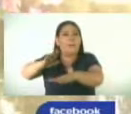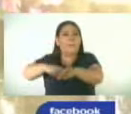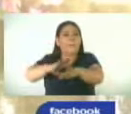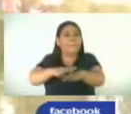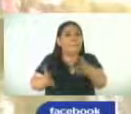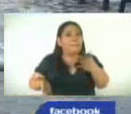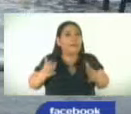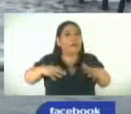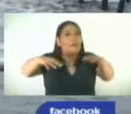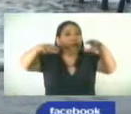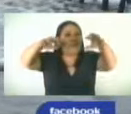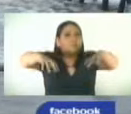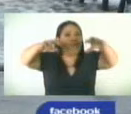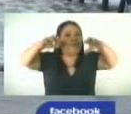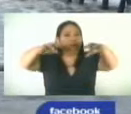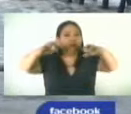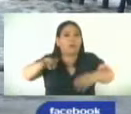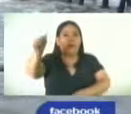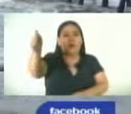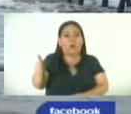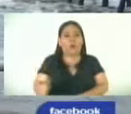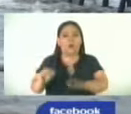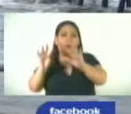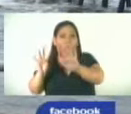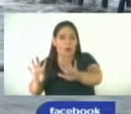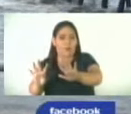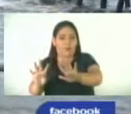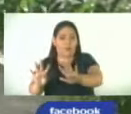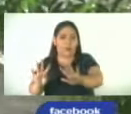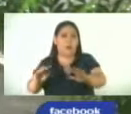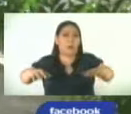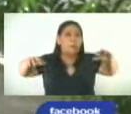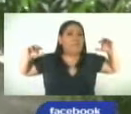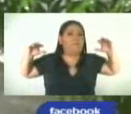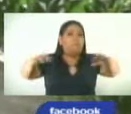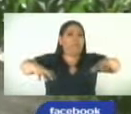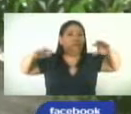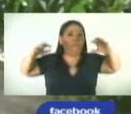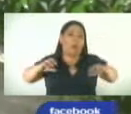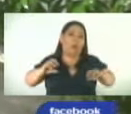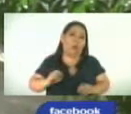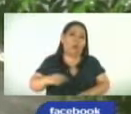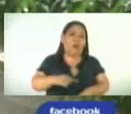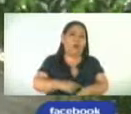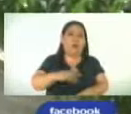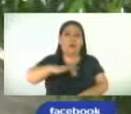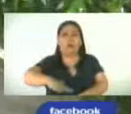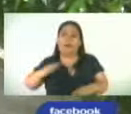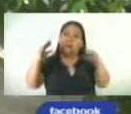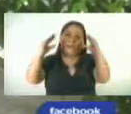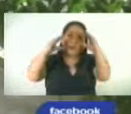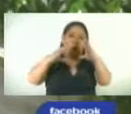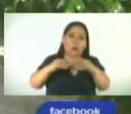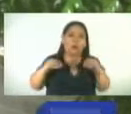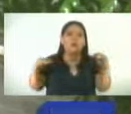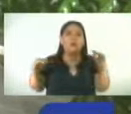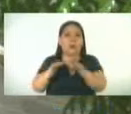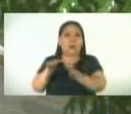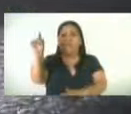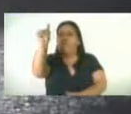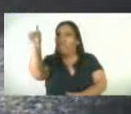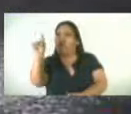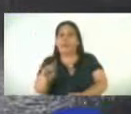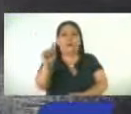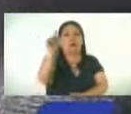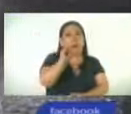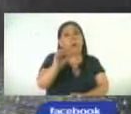incremento en los acumulados hasta el 9 de agosto. Se esperan tormentas fuertes durante las tardes y las noches, acompañadas de actividad eléctrica y